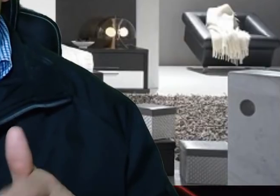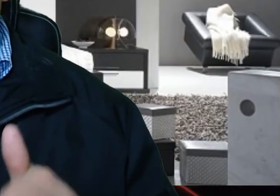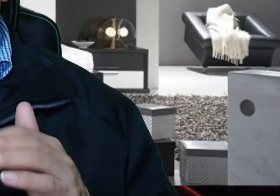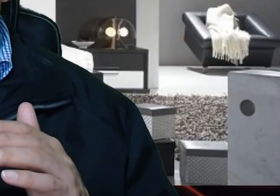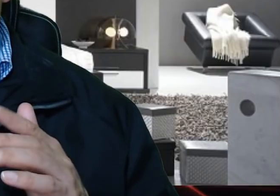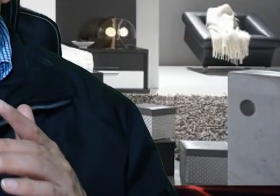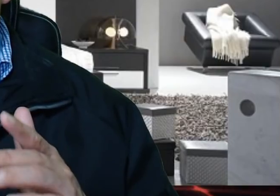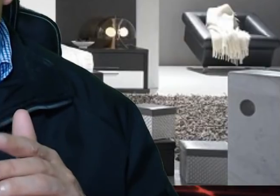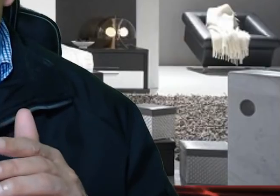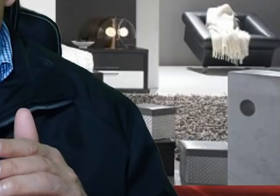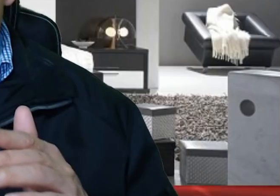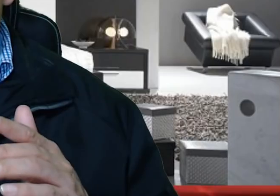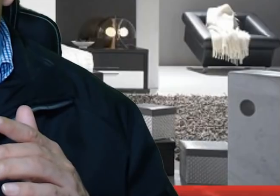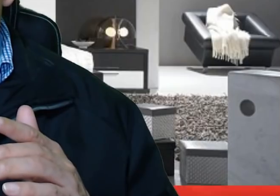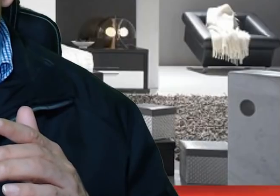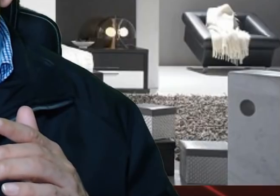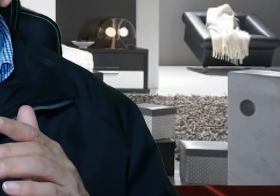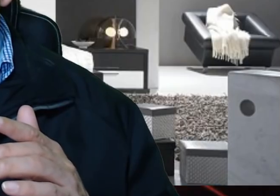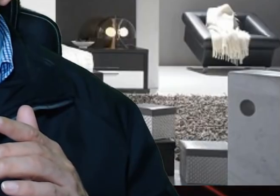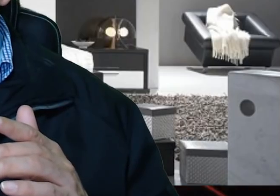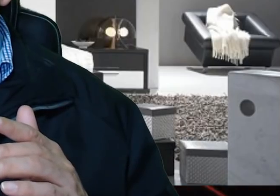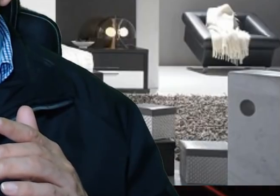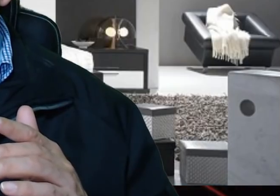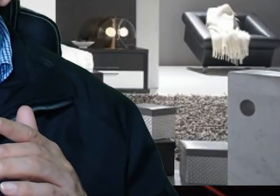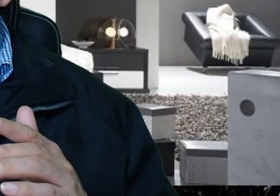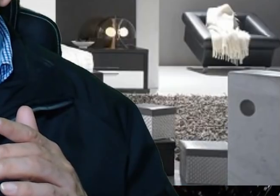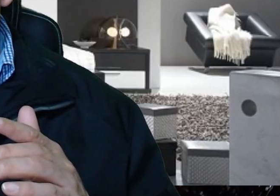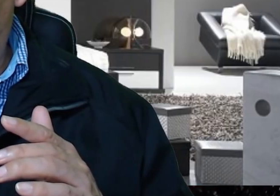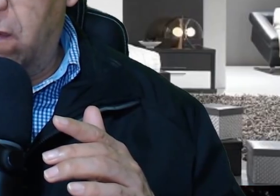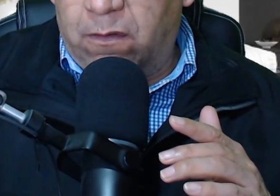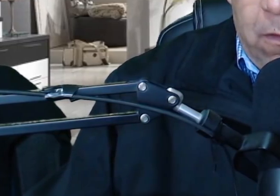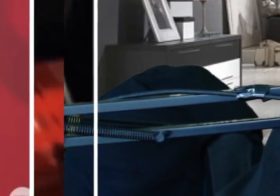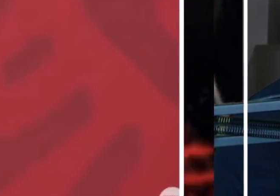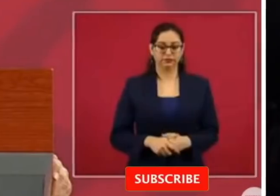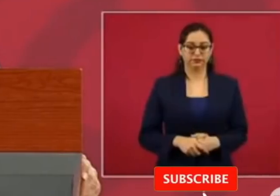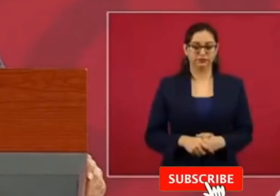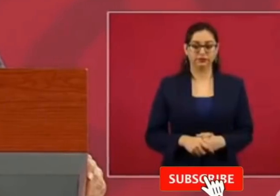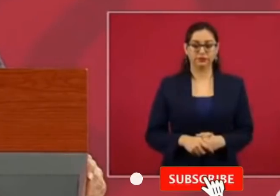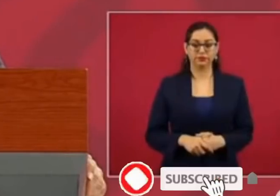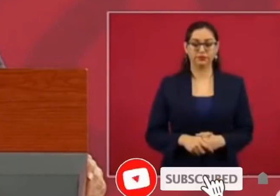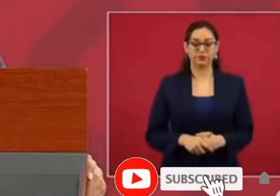y arremeter contra este gobierno del pueblo. Vamos a ir al video.